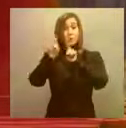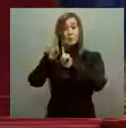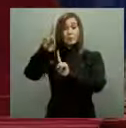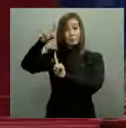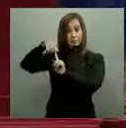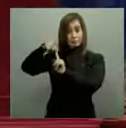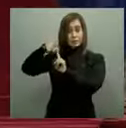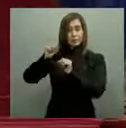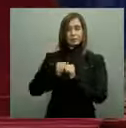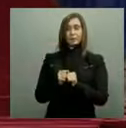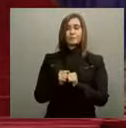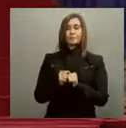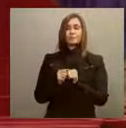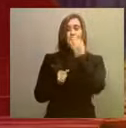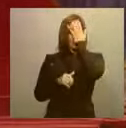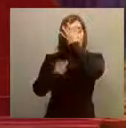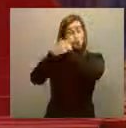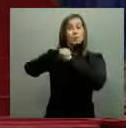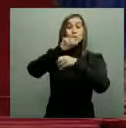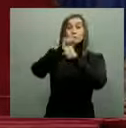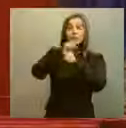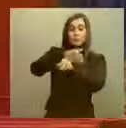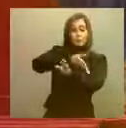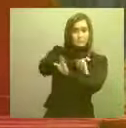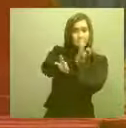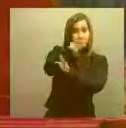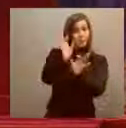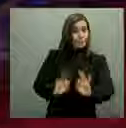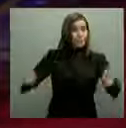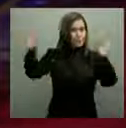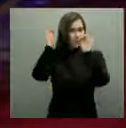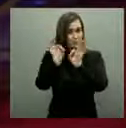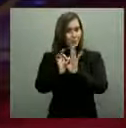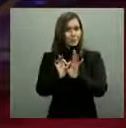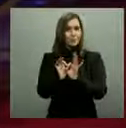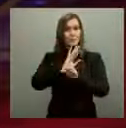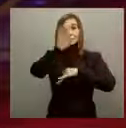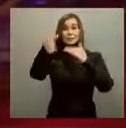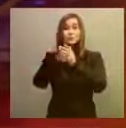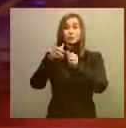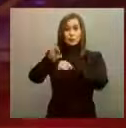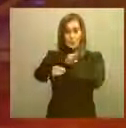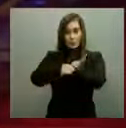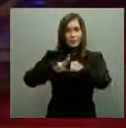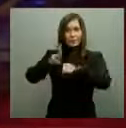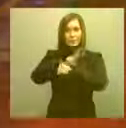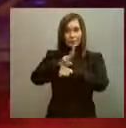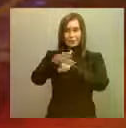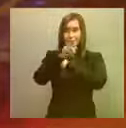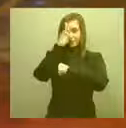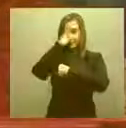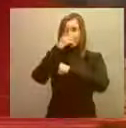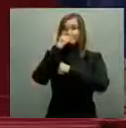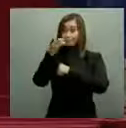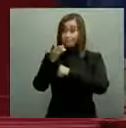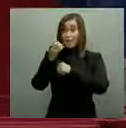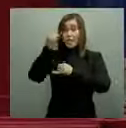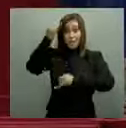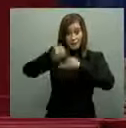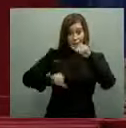construyendo carreteras importantes para acelerar la movilidad en todas las regiones del país, que estarán concluidas en el próximo